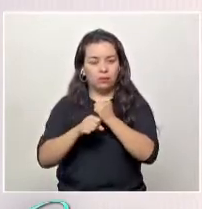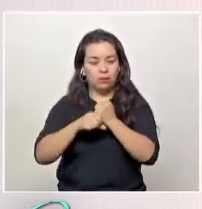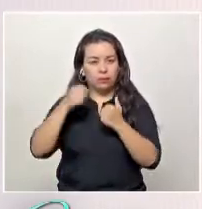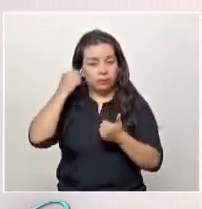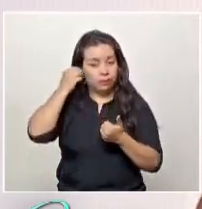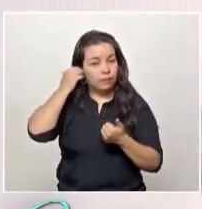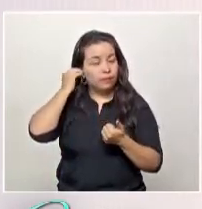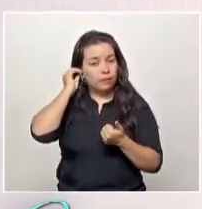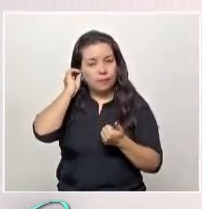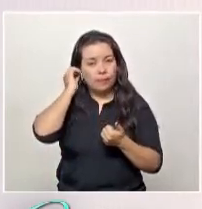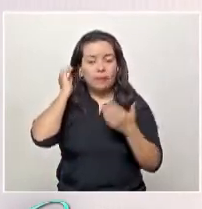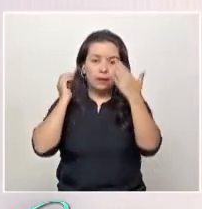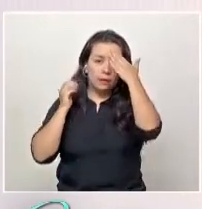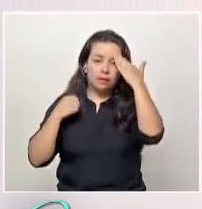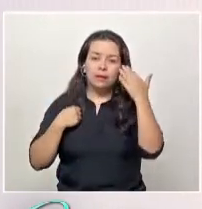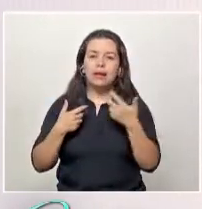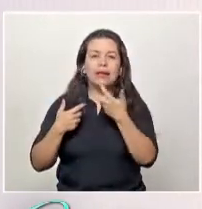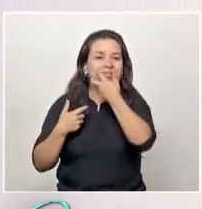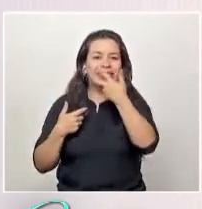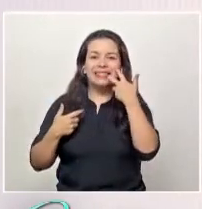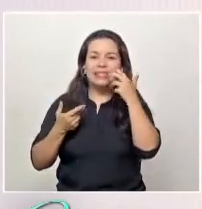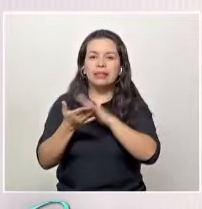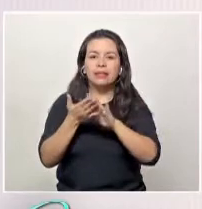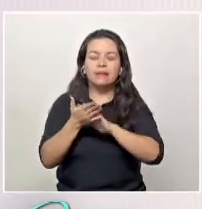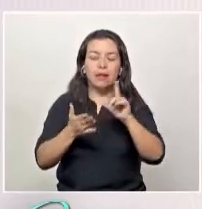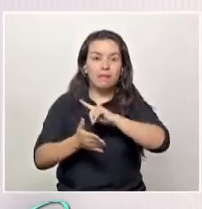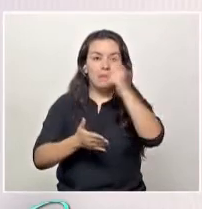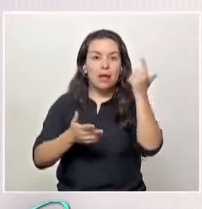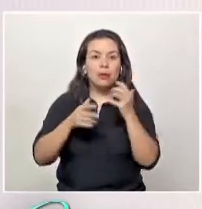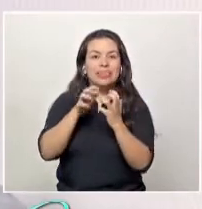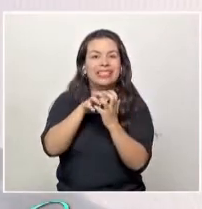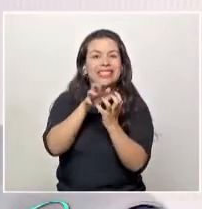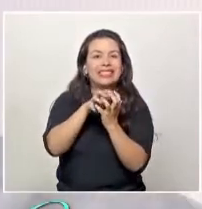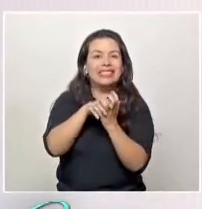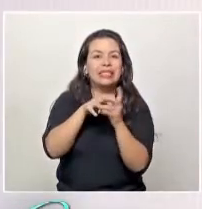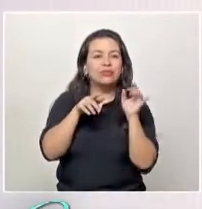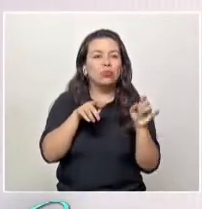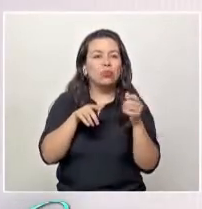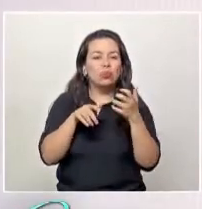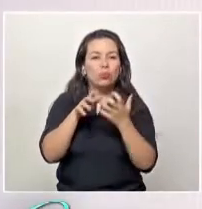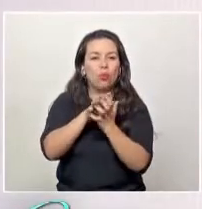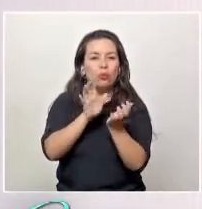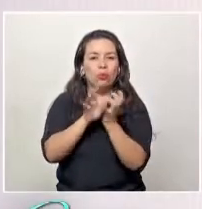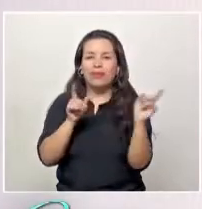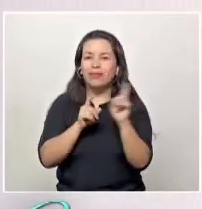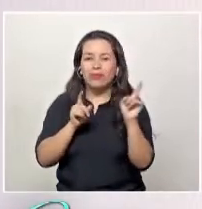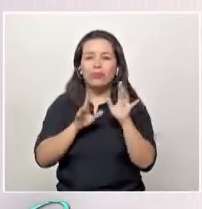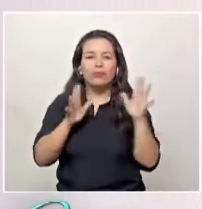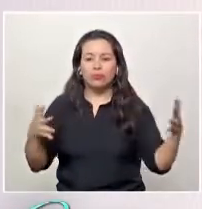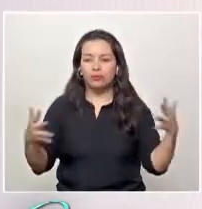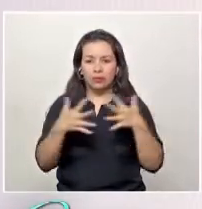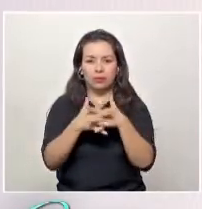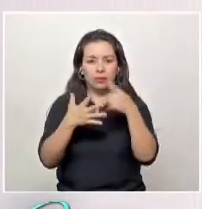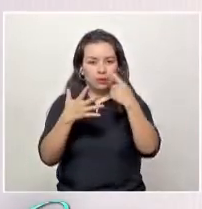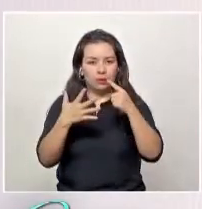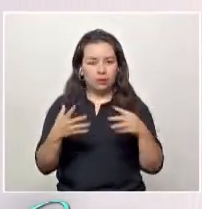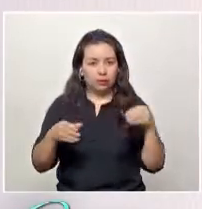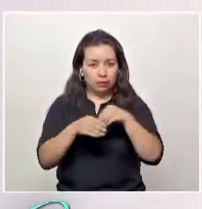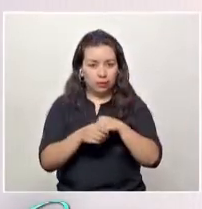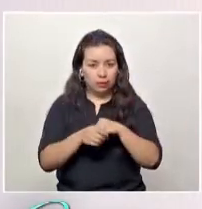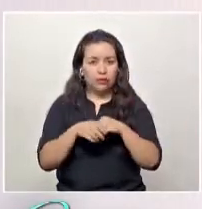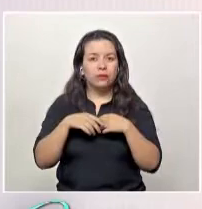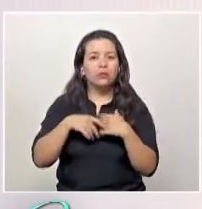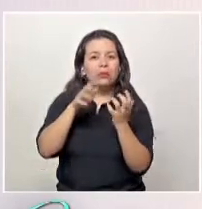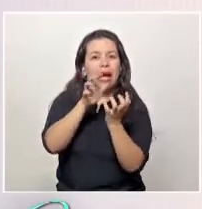que la odontología es un blanqueamiento dental y un diseño de sonrisa. Eso no es odontología, es una cosa integral. Entender que cada